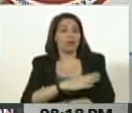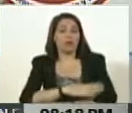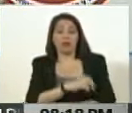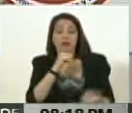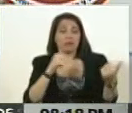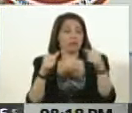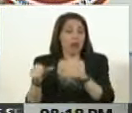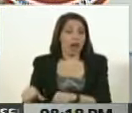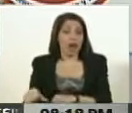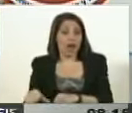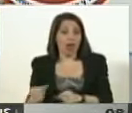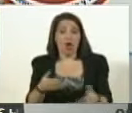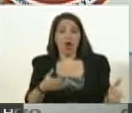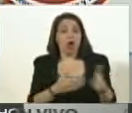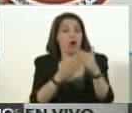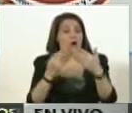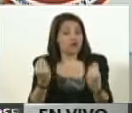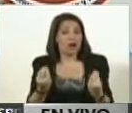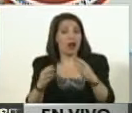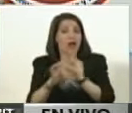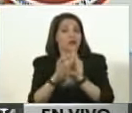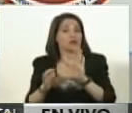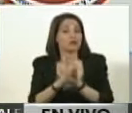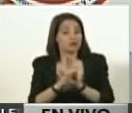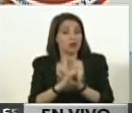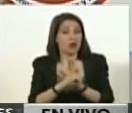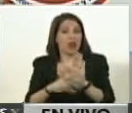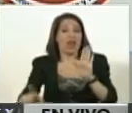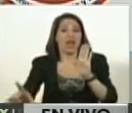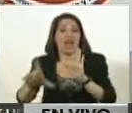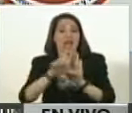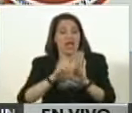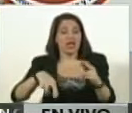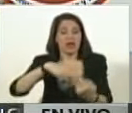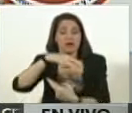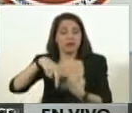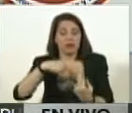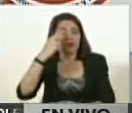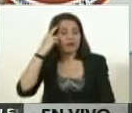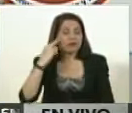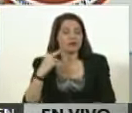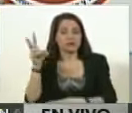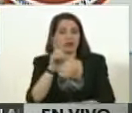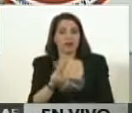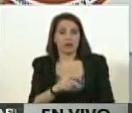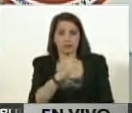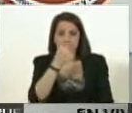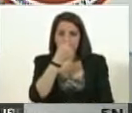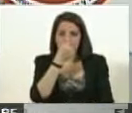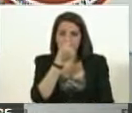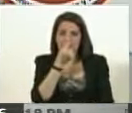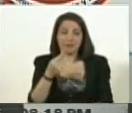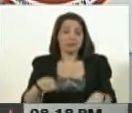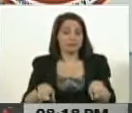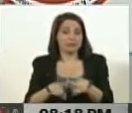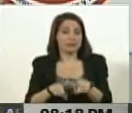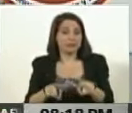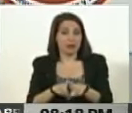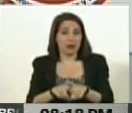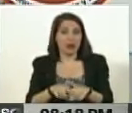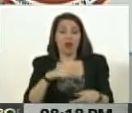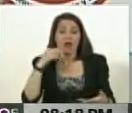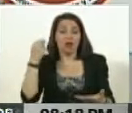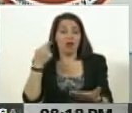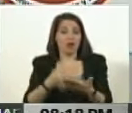conducta contraria a la Constitución y leyes de la República Bolivariana de Venezuela. De igual manera, en nombre